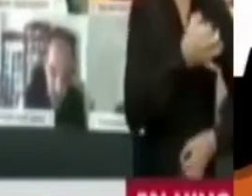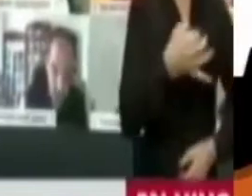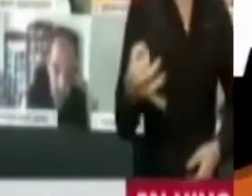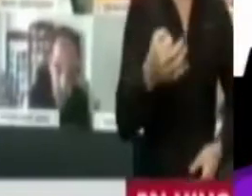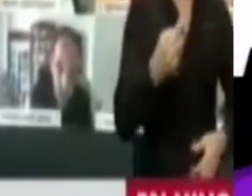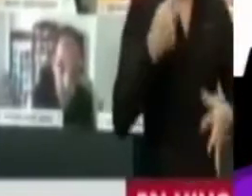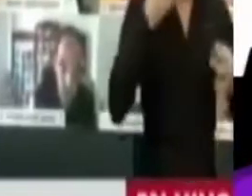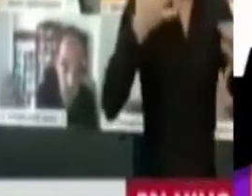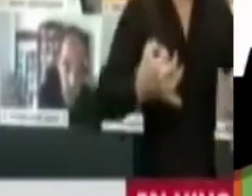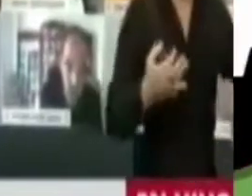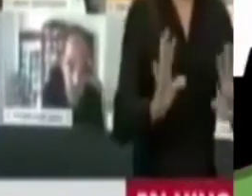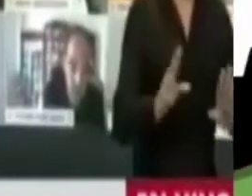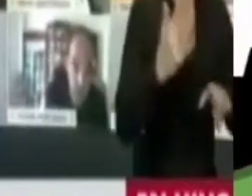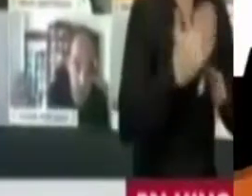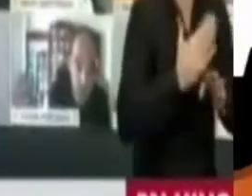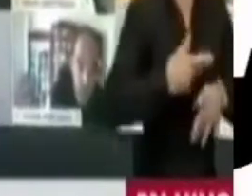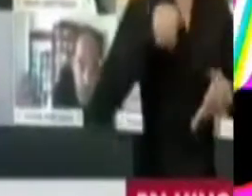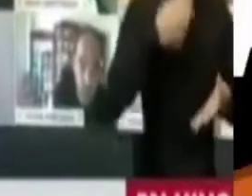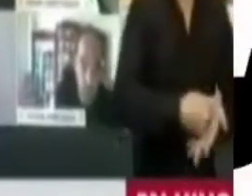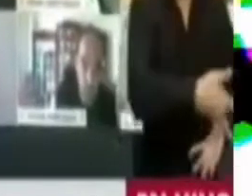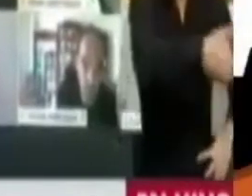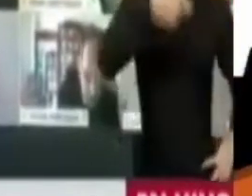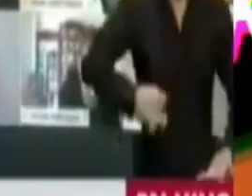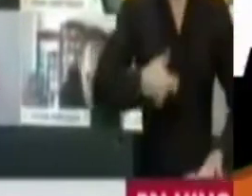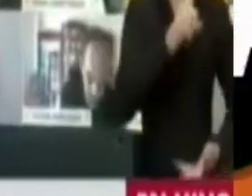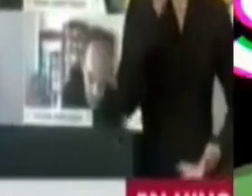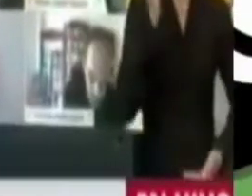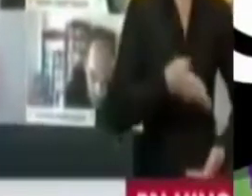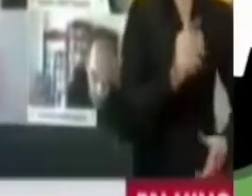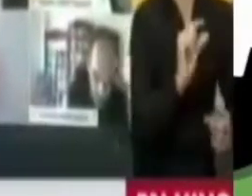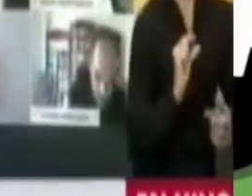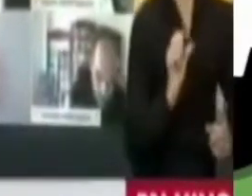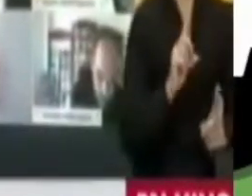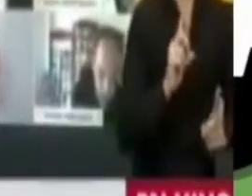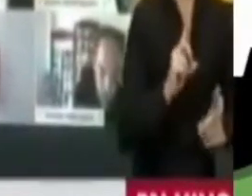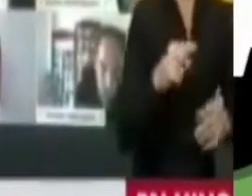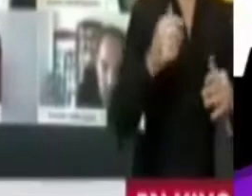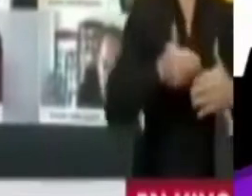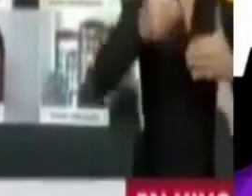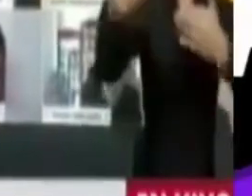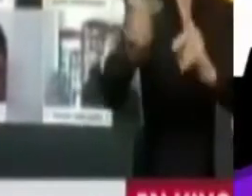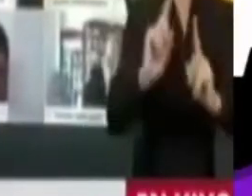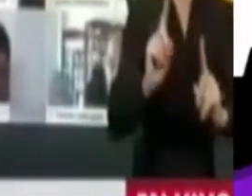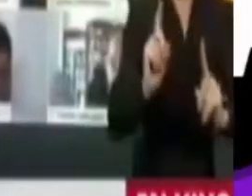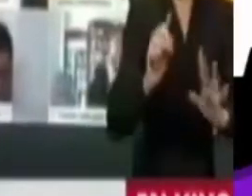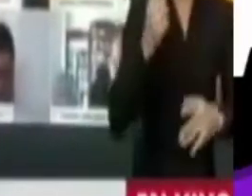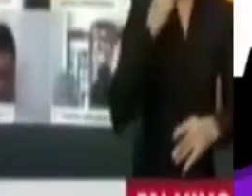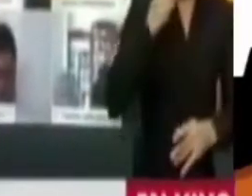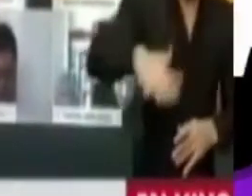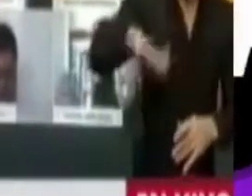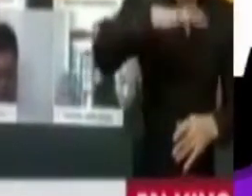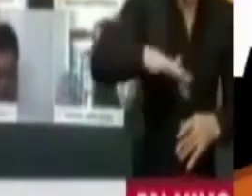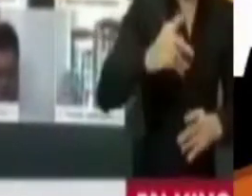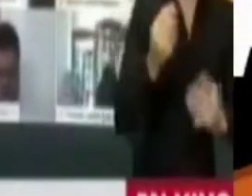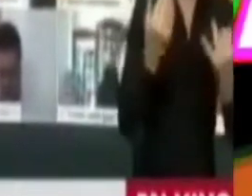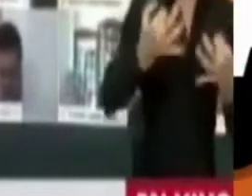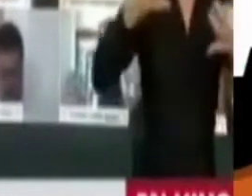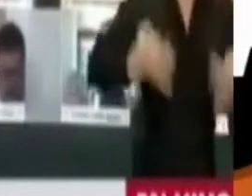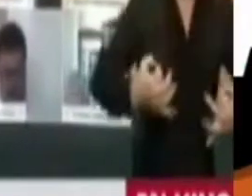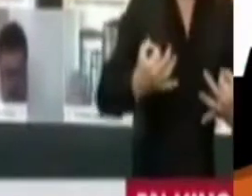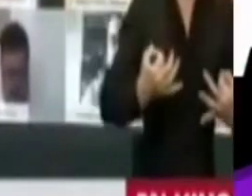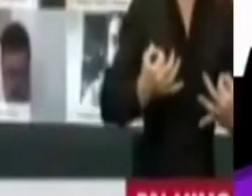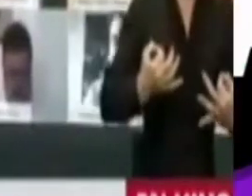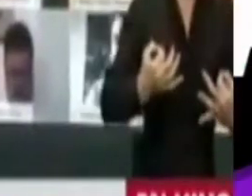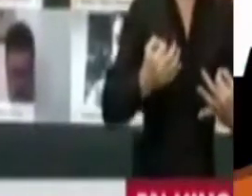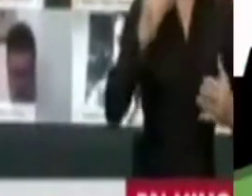algo que yo muy pocas veces lo había visto. Sí, tal vez cuando se entregaron las casas, allá en Luján, que fue